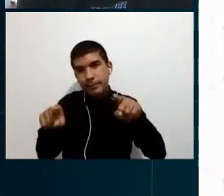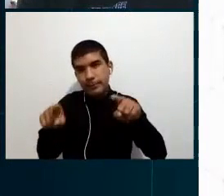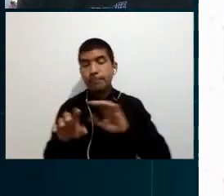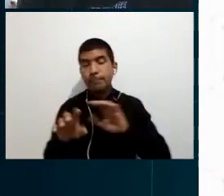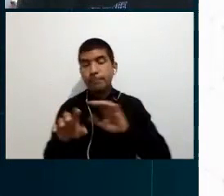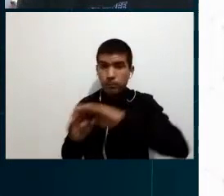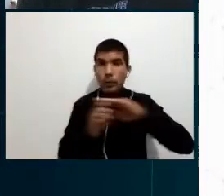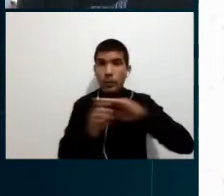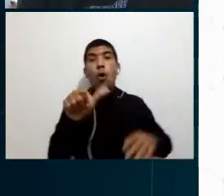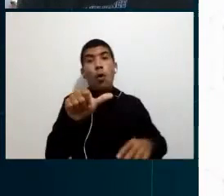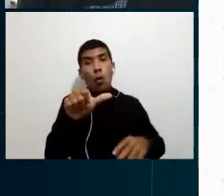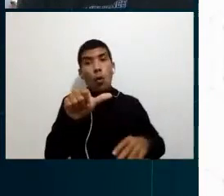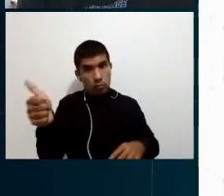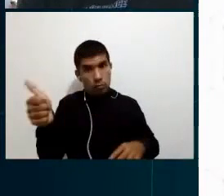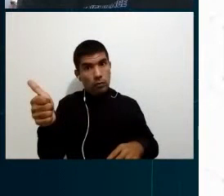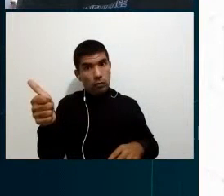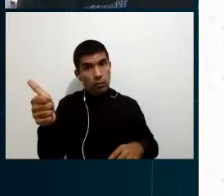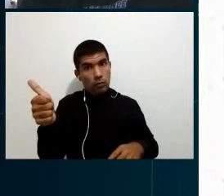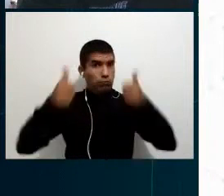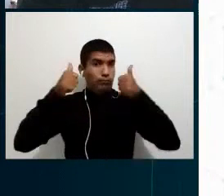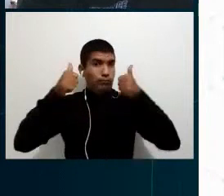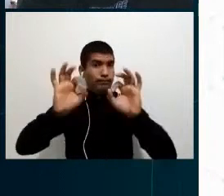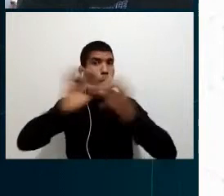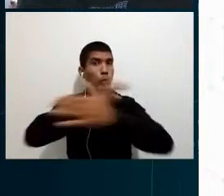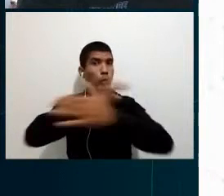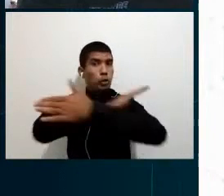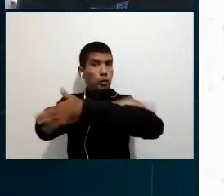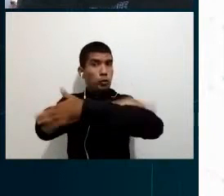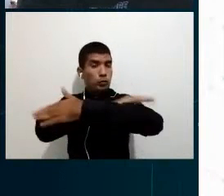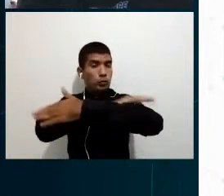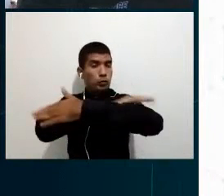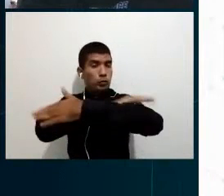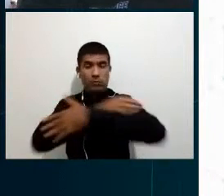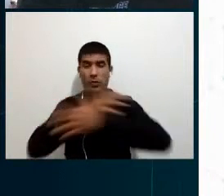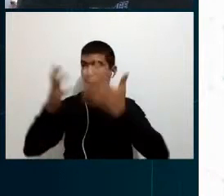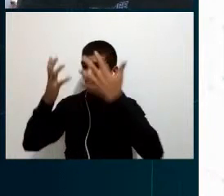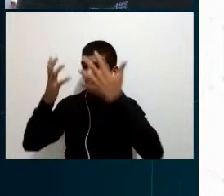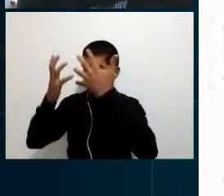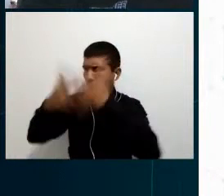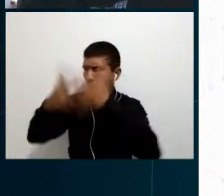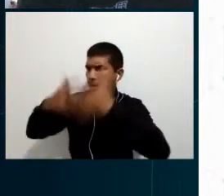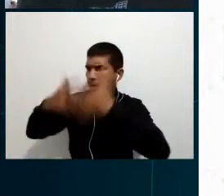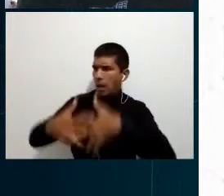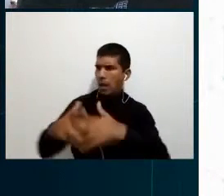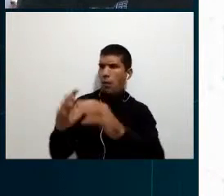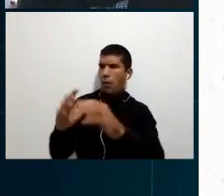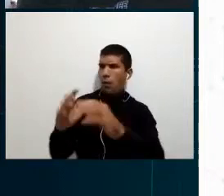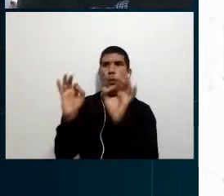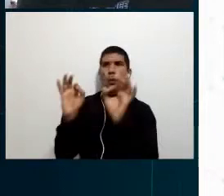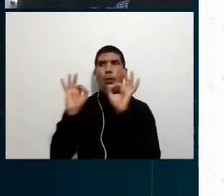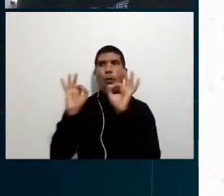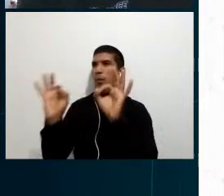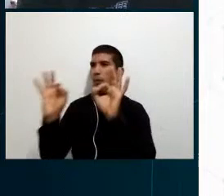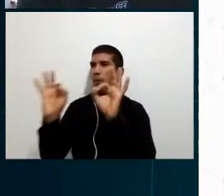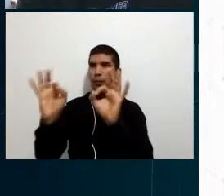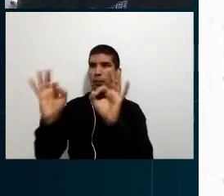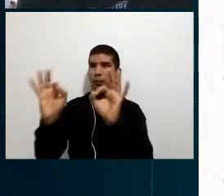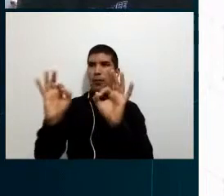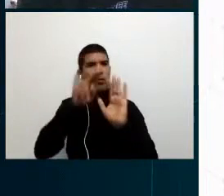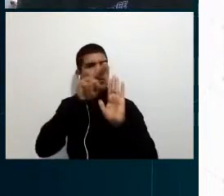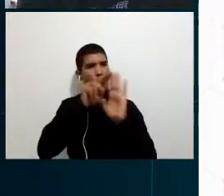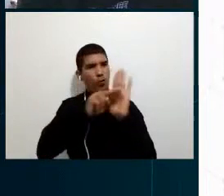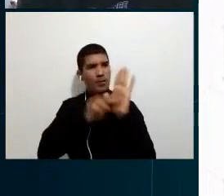este indicador. Entonces, acá les traigo el ejemplo, es que en EPM, por